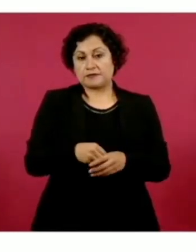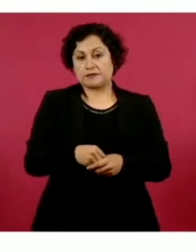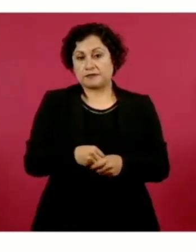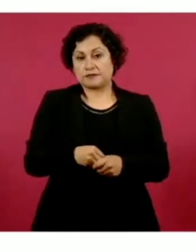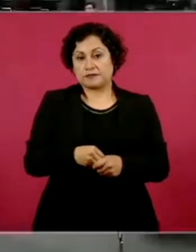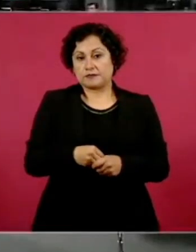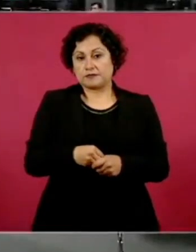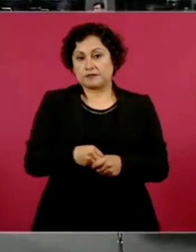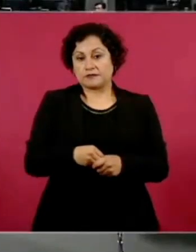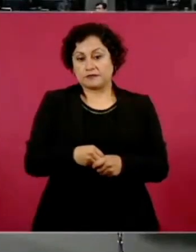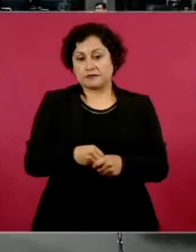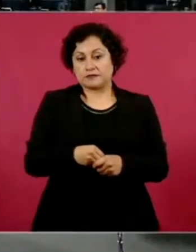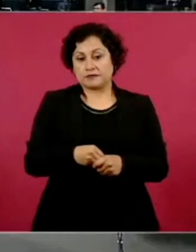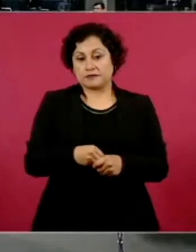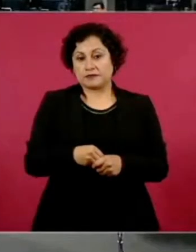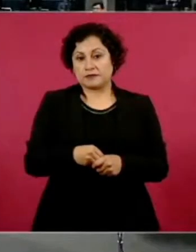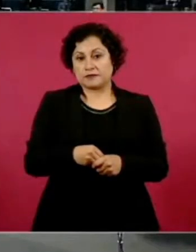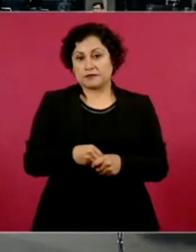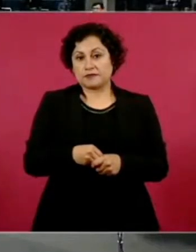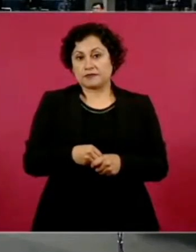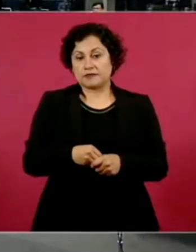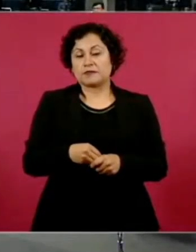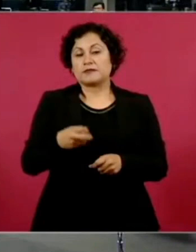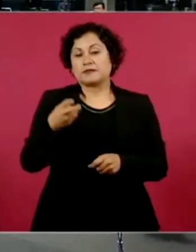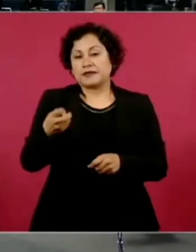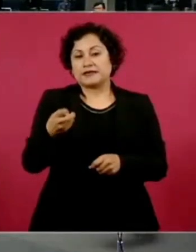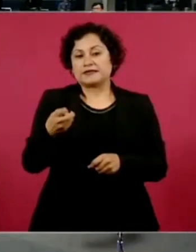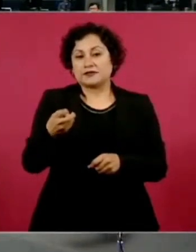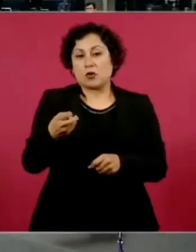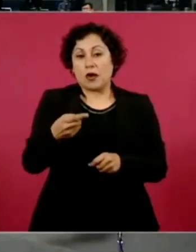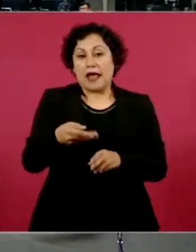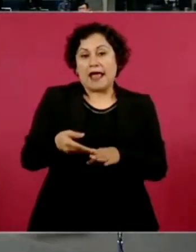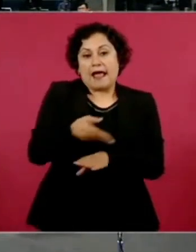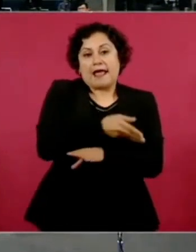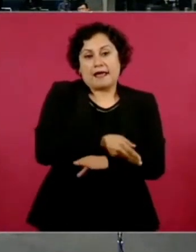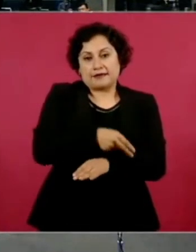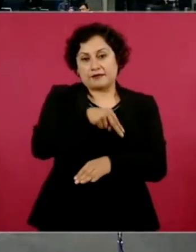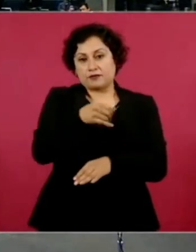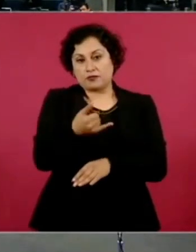del golpe, ¿no?, mediático del New York Times y todo eso.